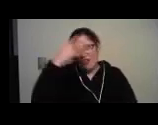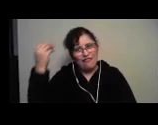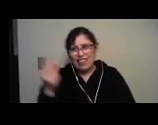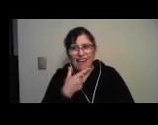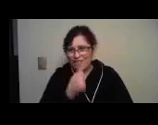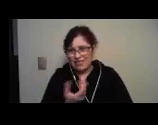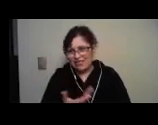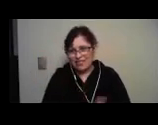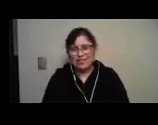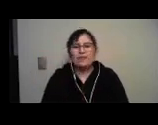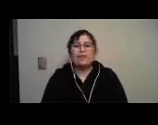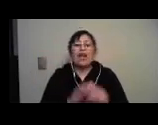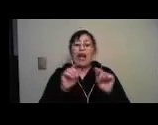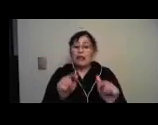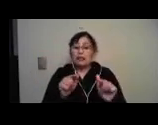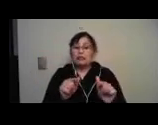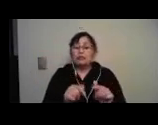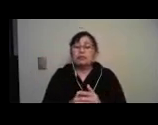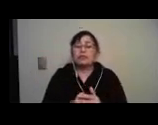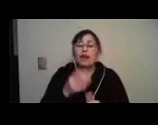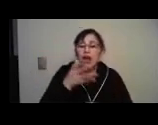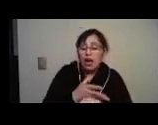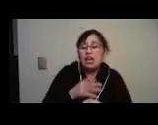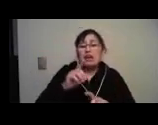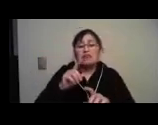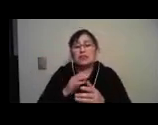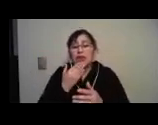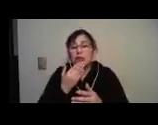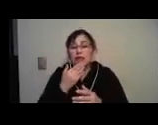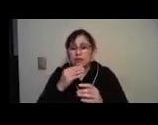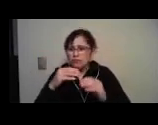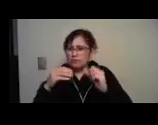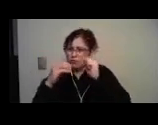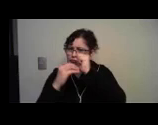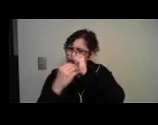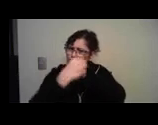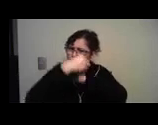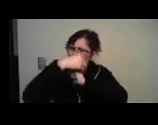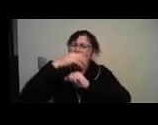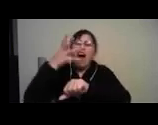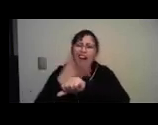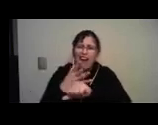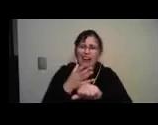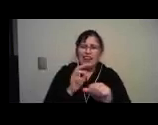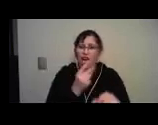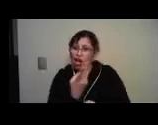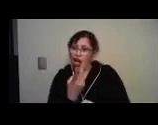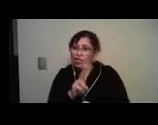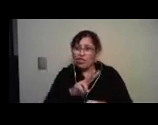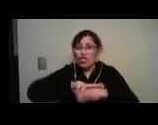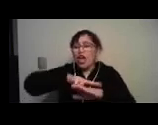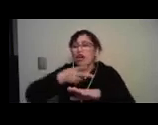Y en definitiva, como pueden ver, hay regiones que comparten en común, ¿cierto?, ambas funciones, ¿ya?